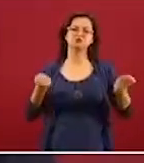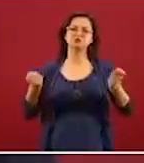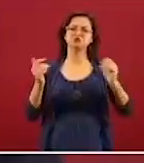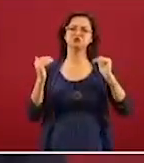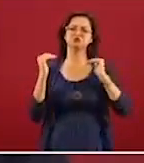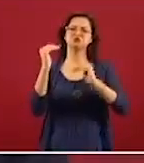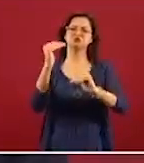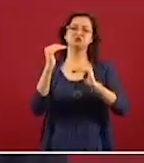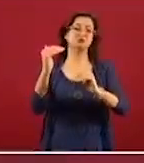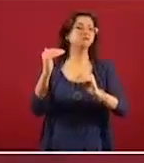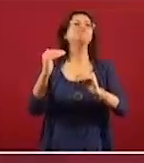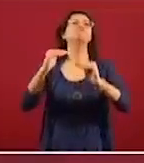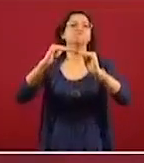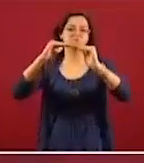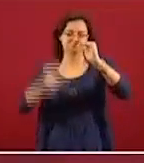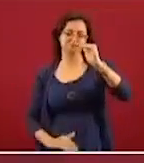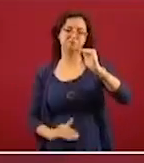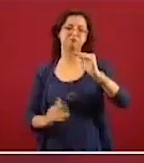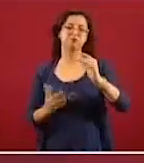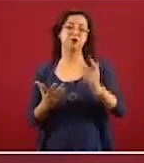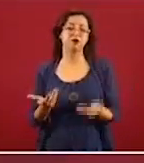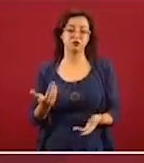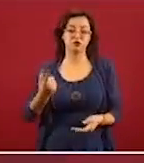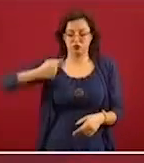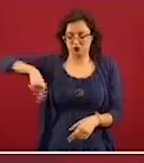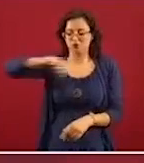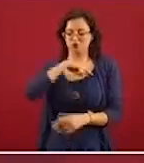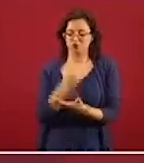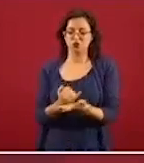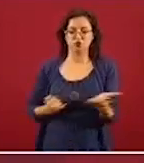bajarlo. Porque eso fue una decisión nuestra.